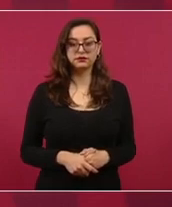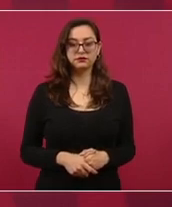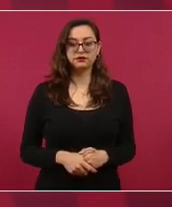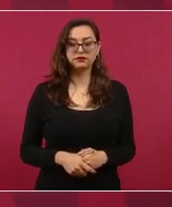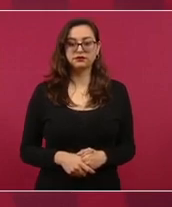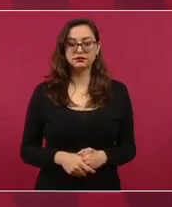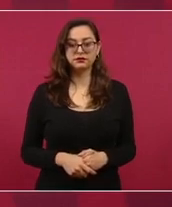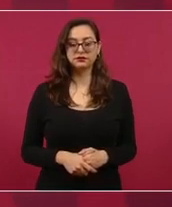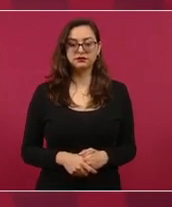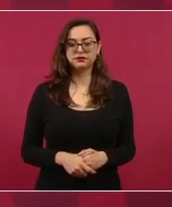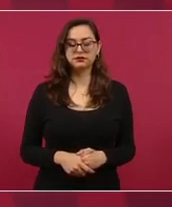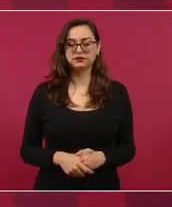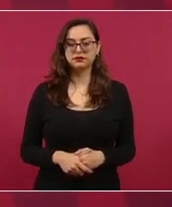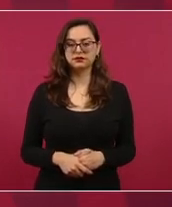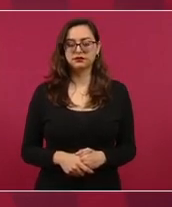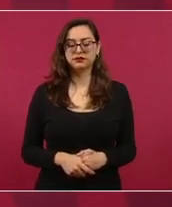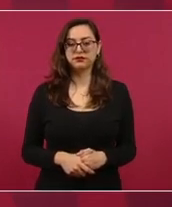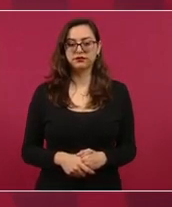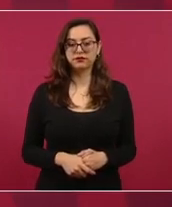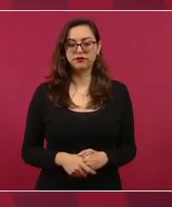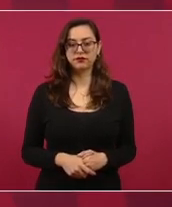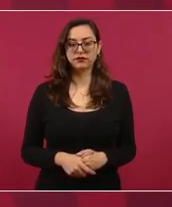no hay intervención